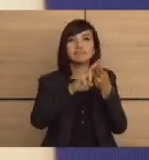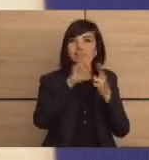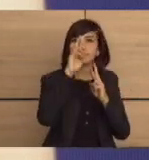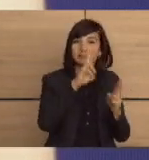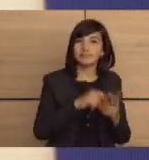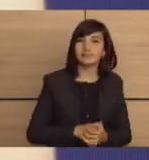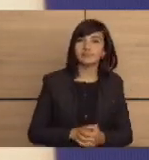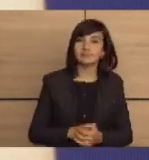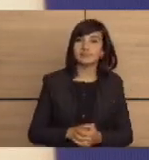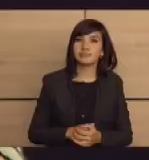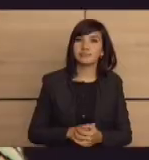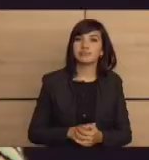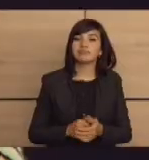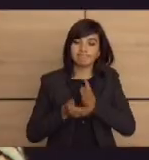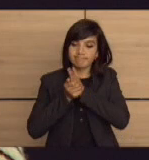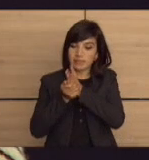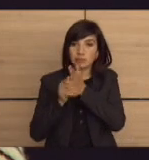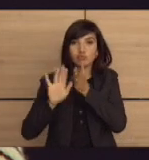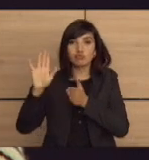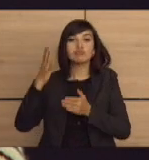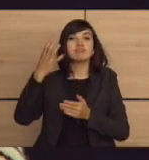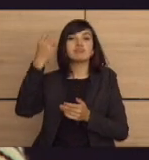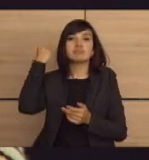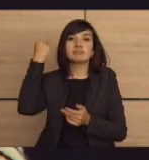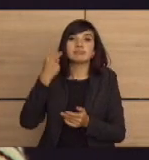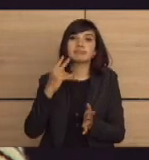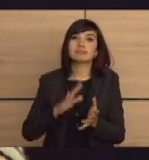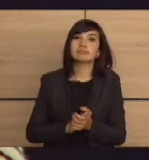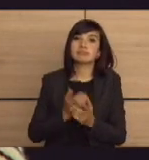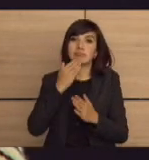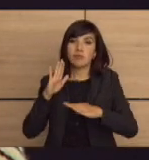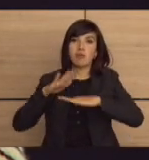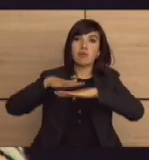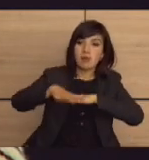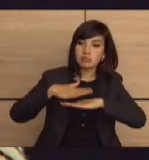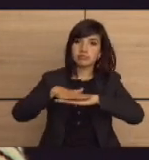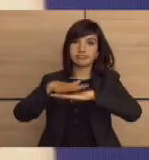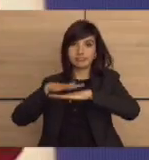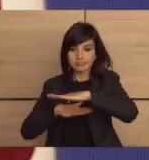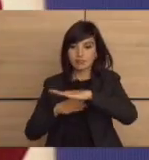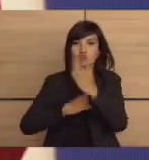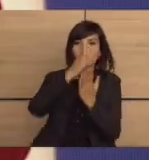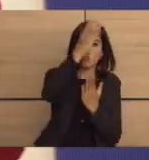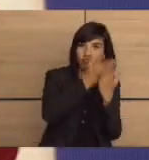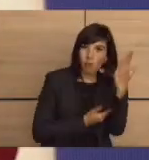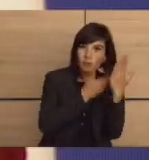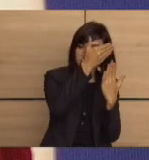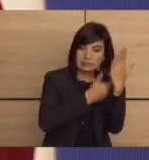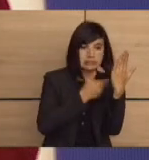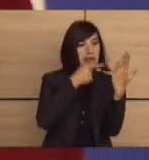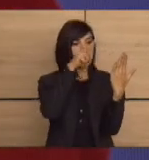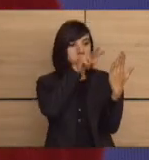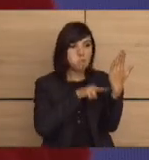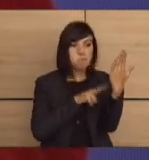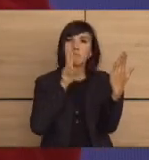como individuos. El método de la historia, cuando usted ve causa, efecto, documentos, cuando ve toda